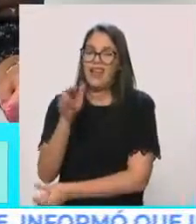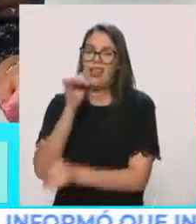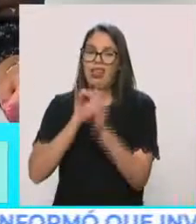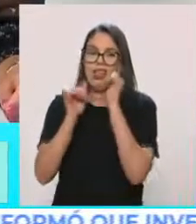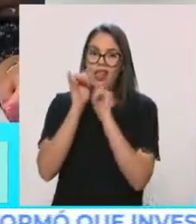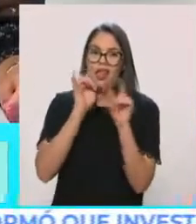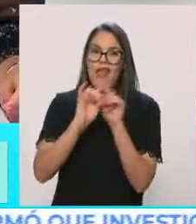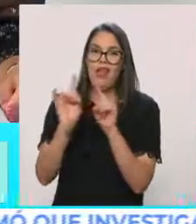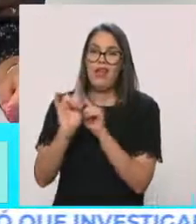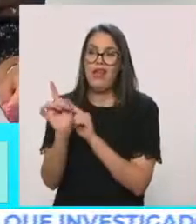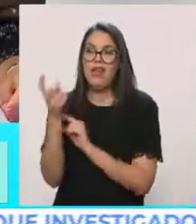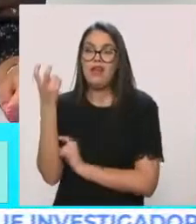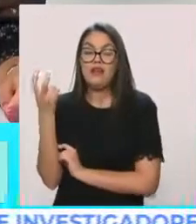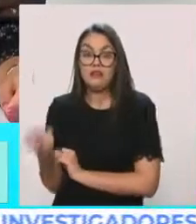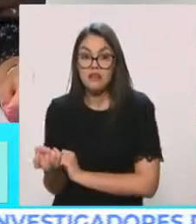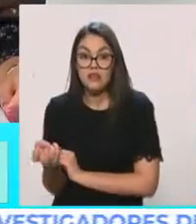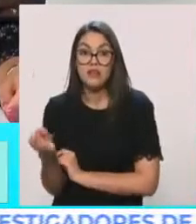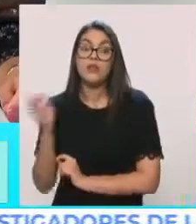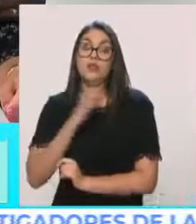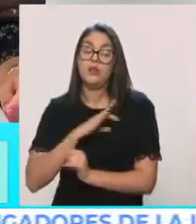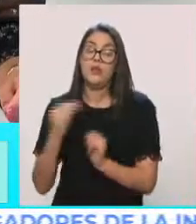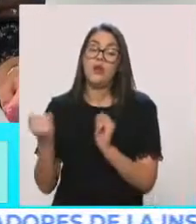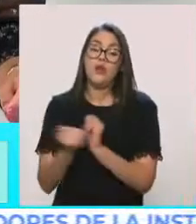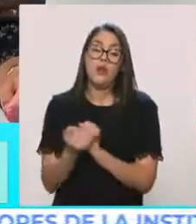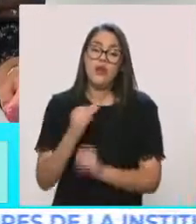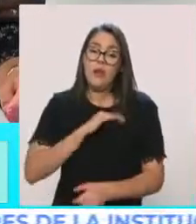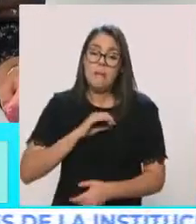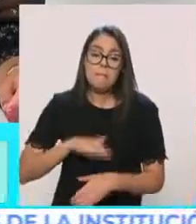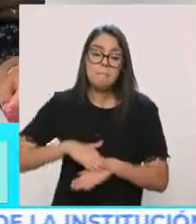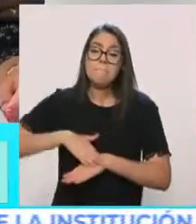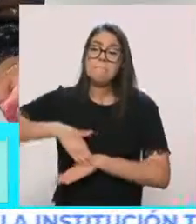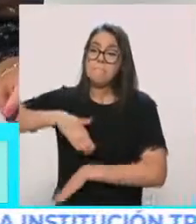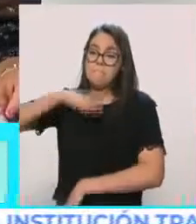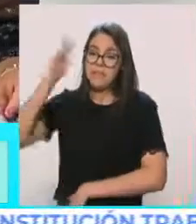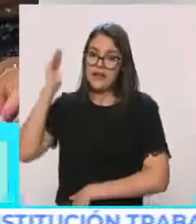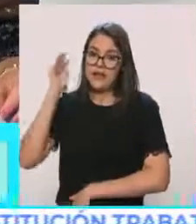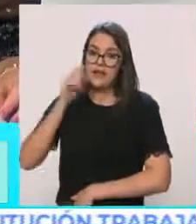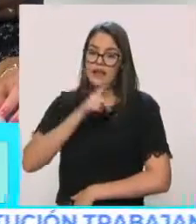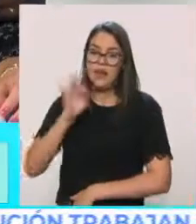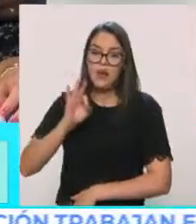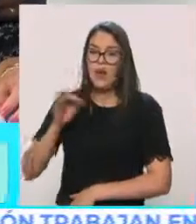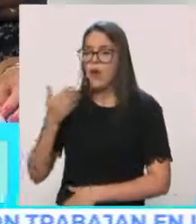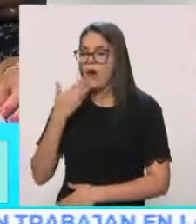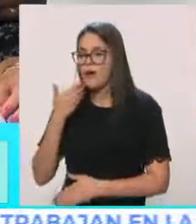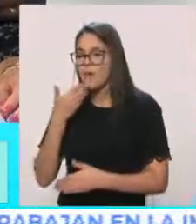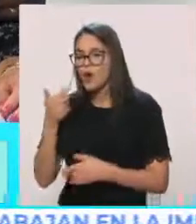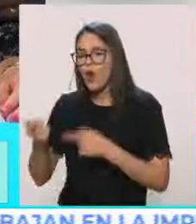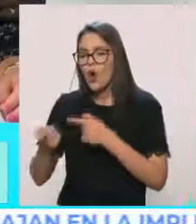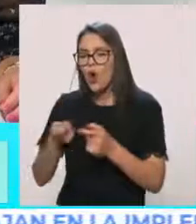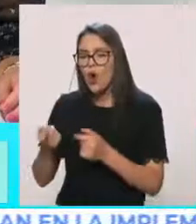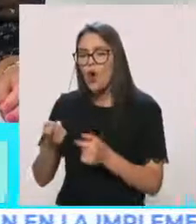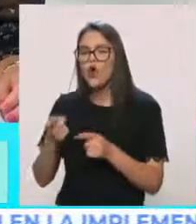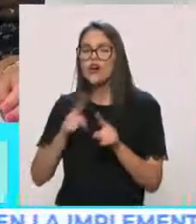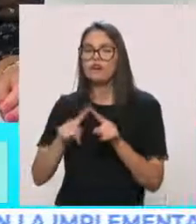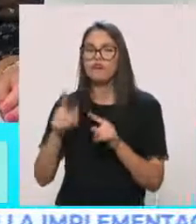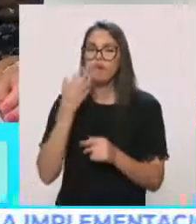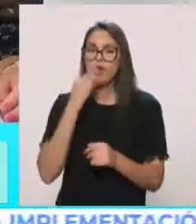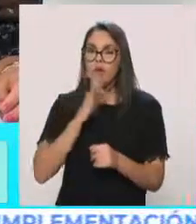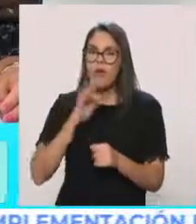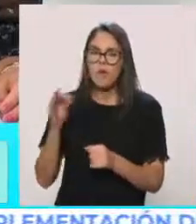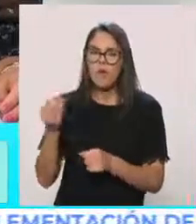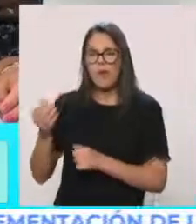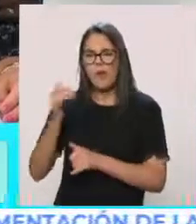que si no se maneja adecuadamente, teniendo precauciones todos en la casa, pudieran registrarse algunos aumentos. Y digo así, en ese